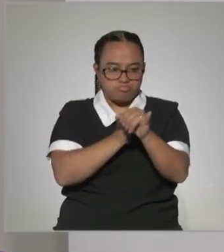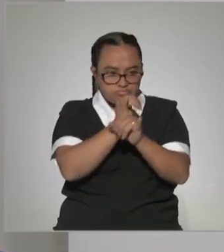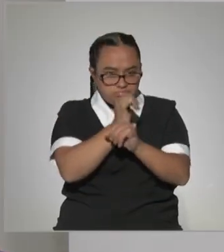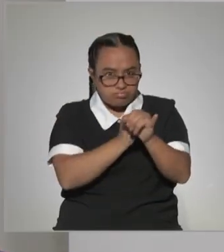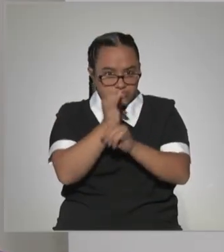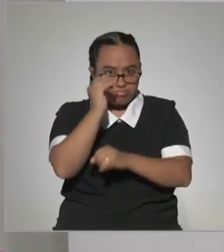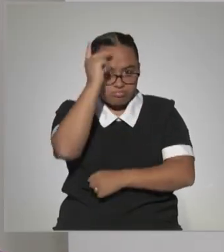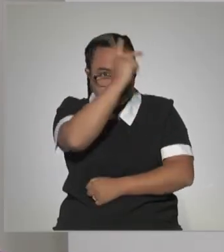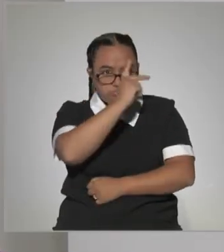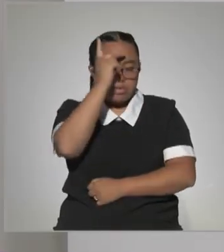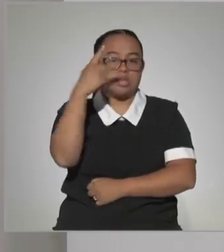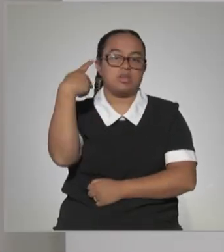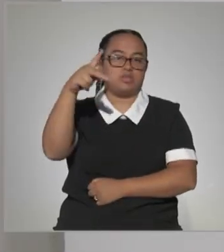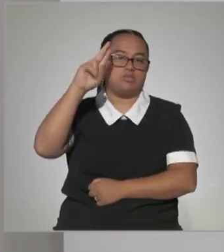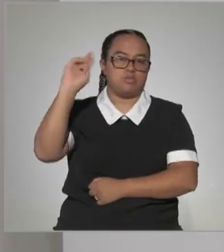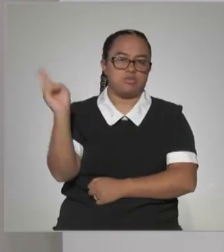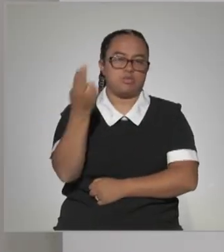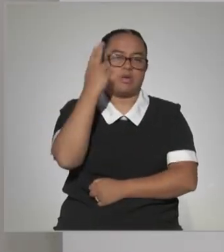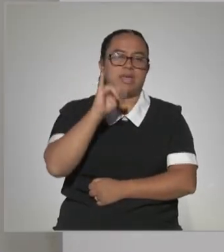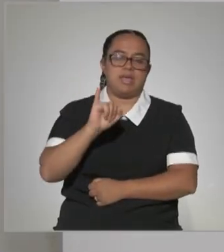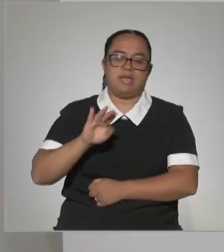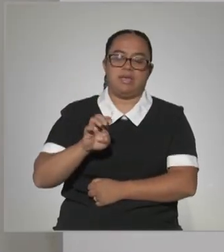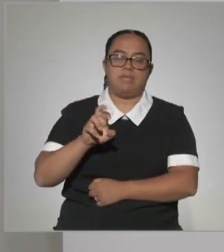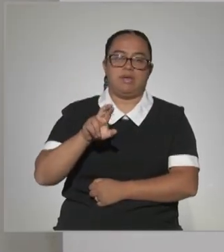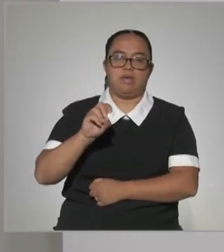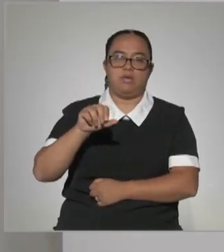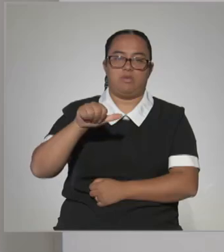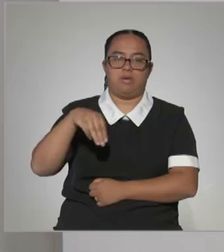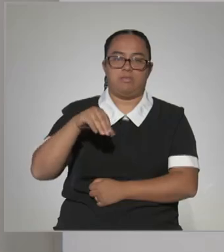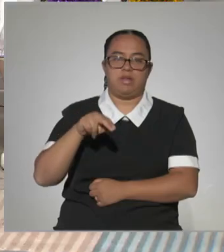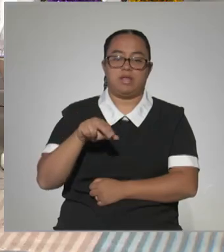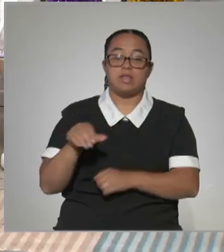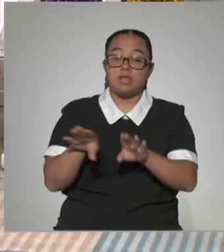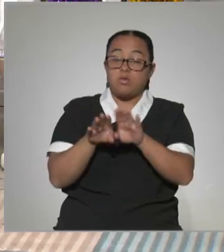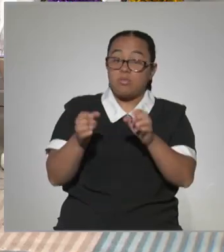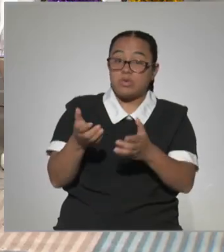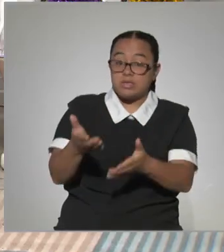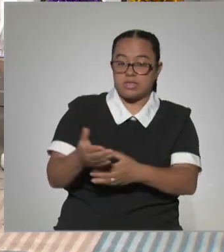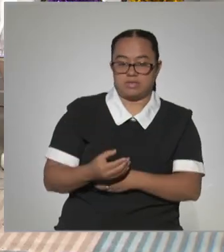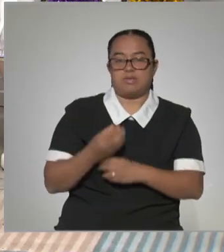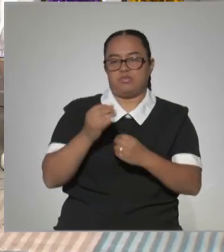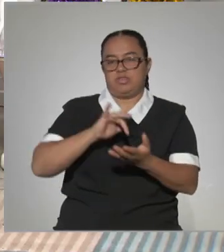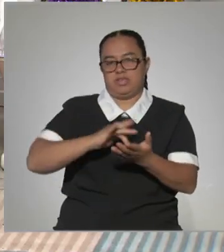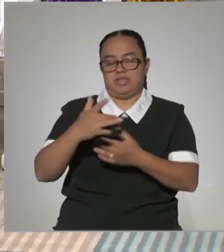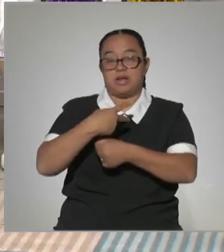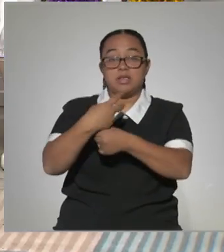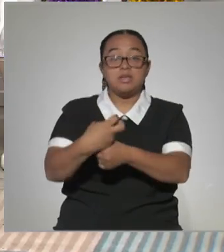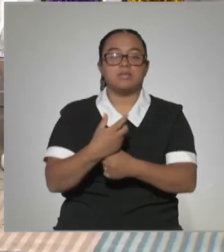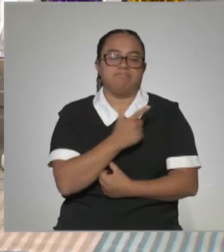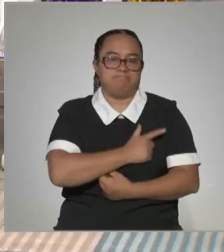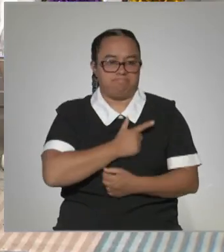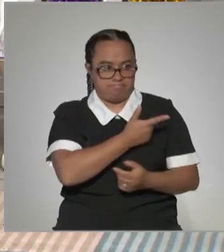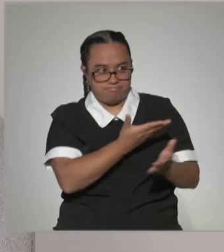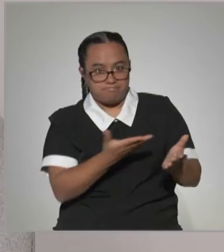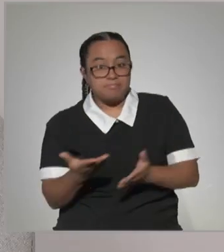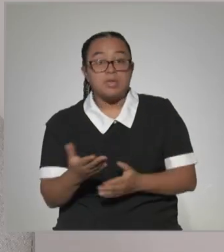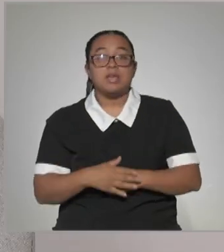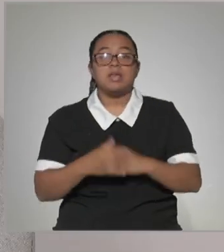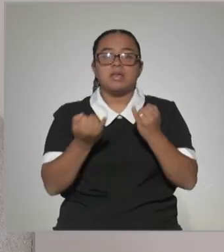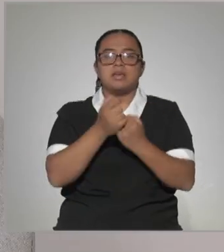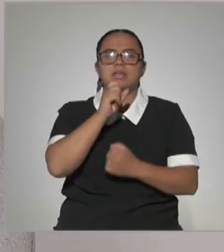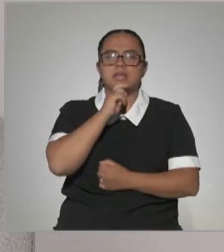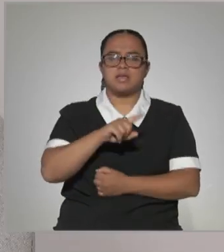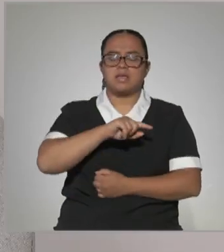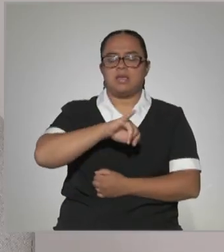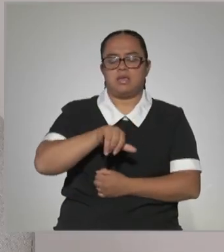investigación psicológica de la Universidad Iberoamericana. Mario, ¿cómo estás? Muy bien, muchas gracias por la invitación. Qué gusto tenerte Gracias. por acá. Y también está con